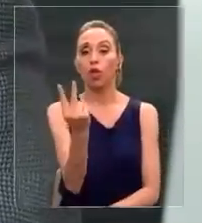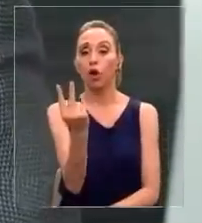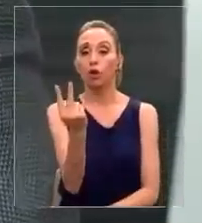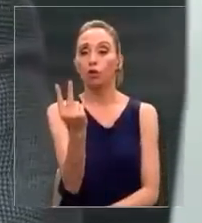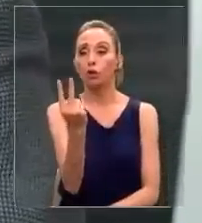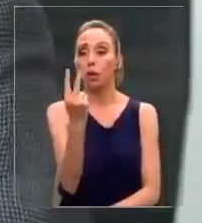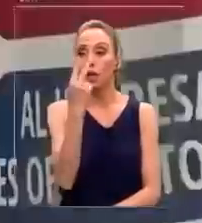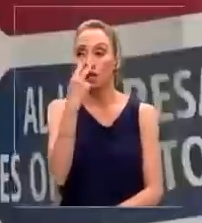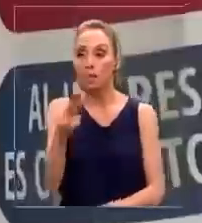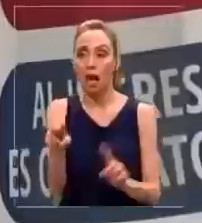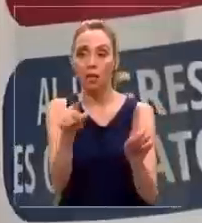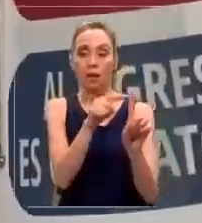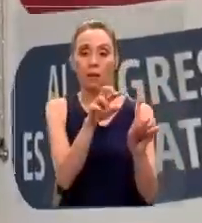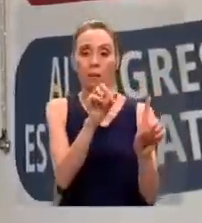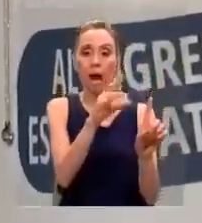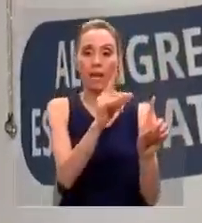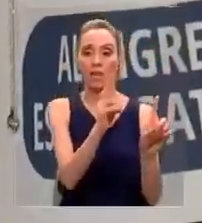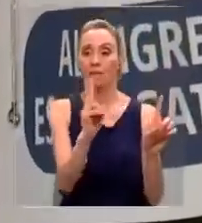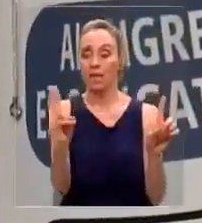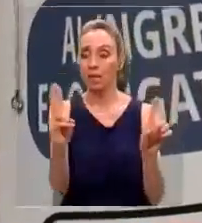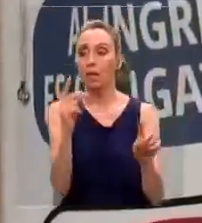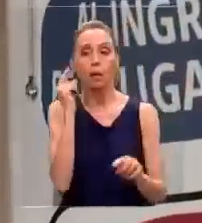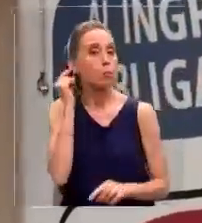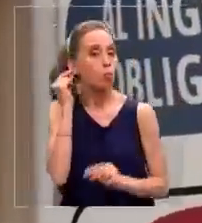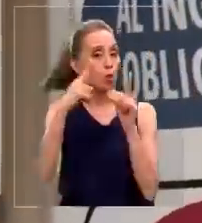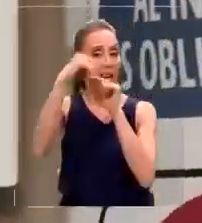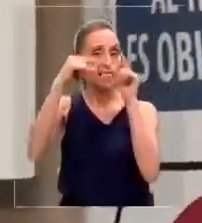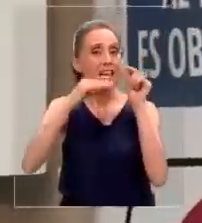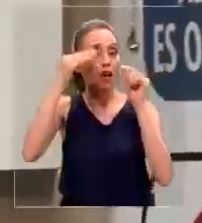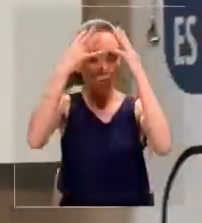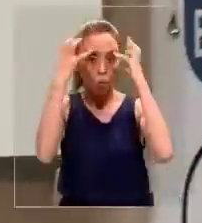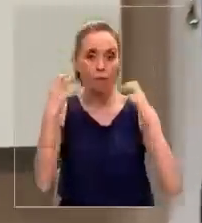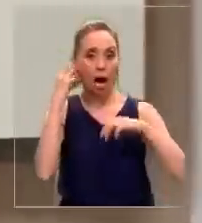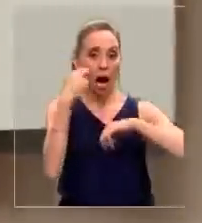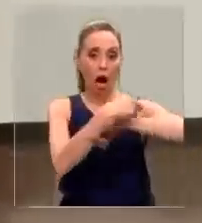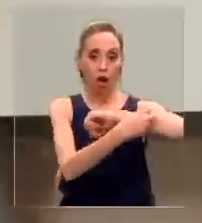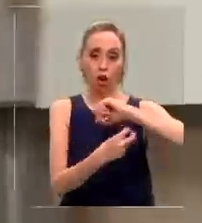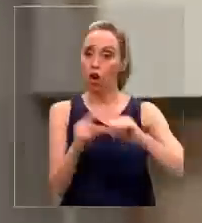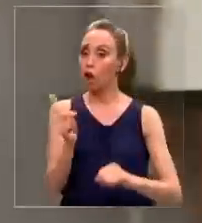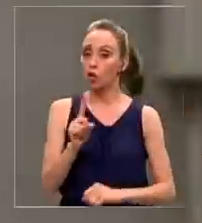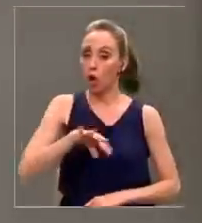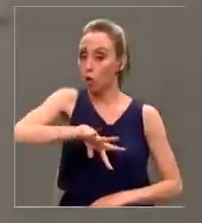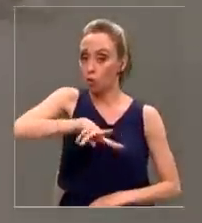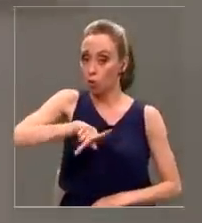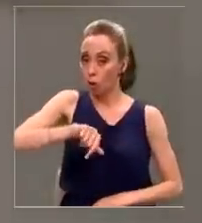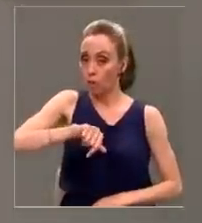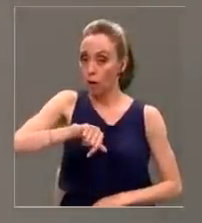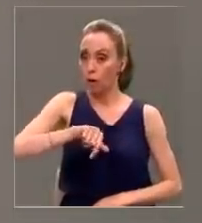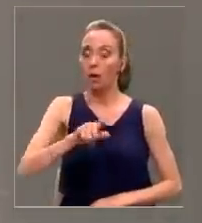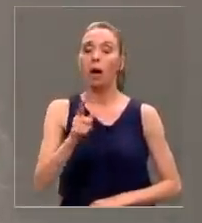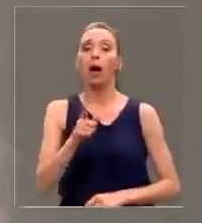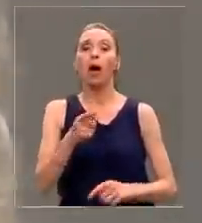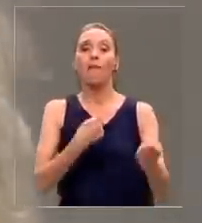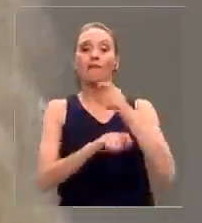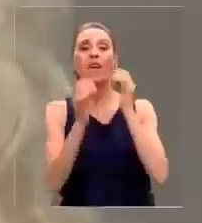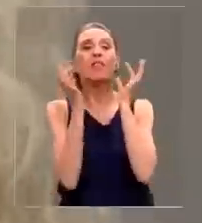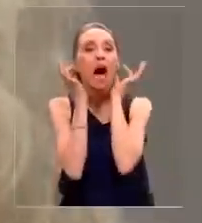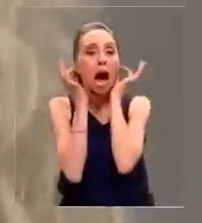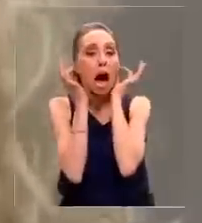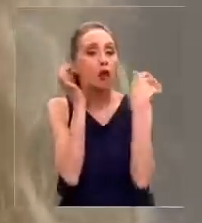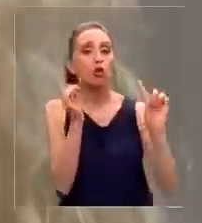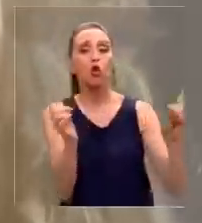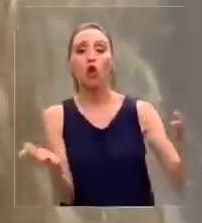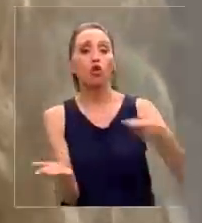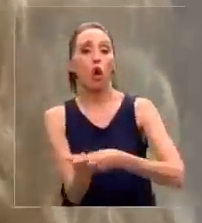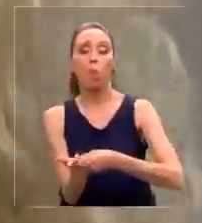personas ajenas a Paribet. Estrella Dinamarca insiste en que sus joyas no son robadas y aclara que la transacción de los aros no se